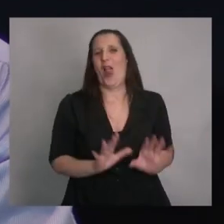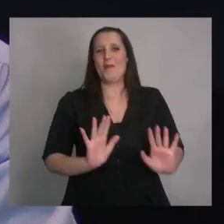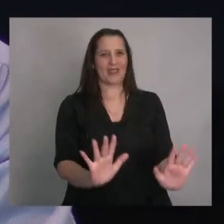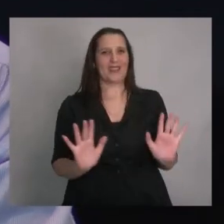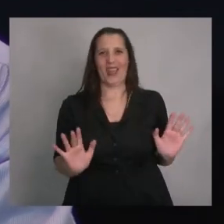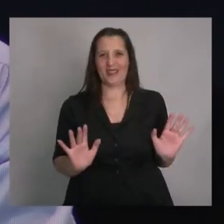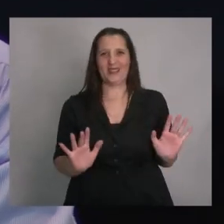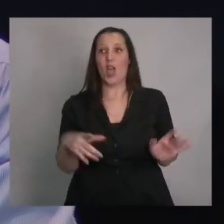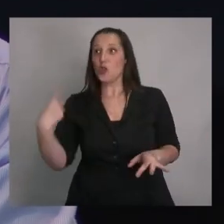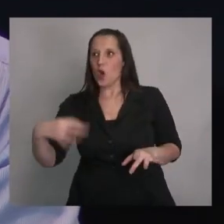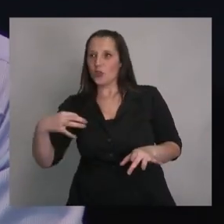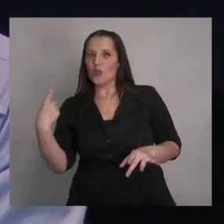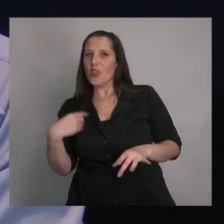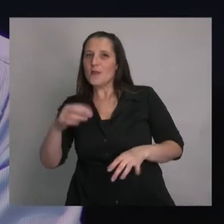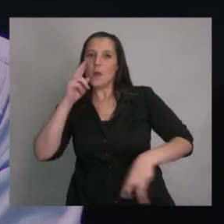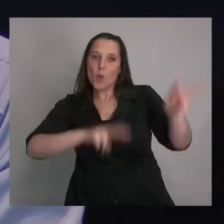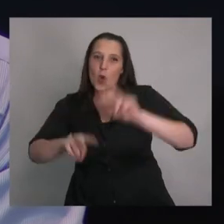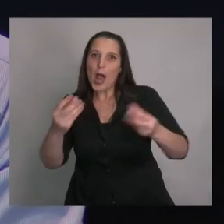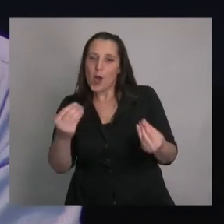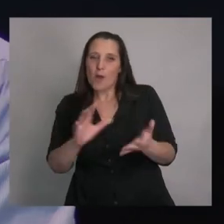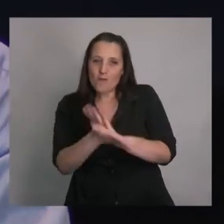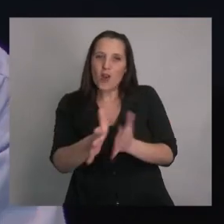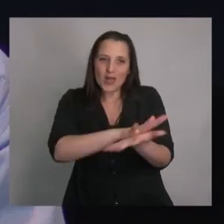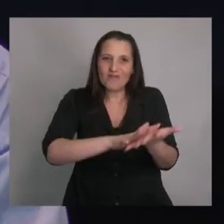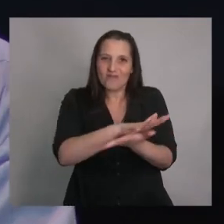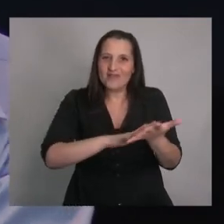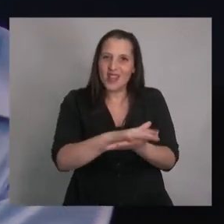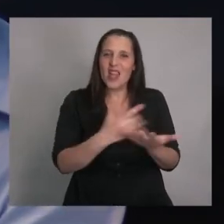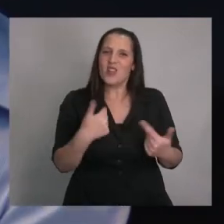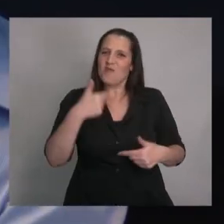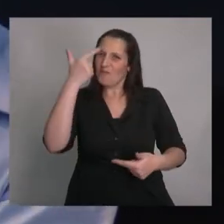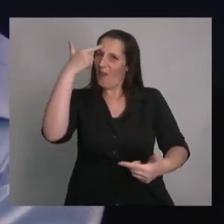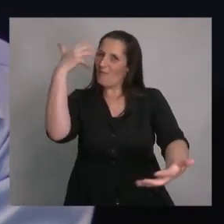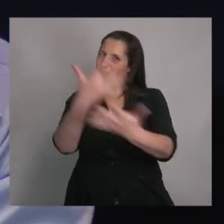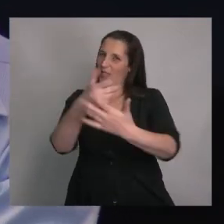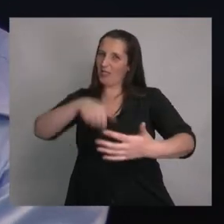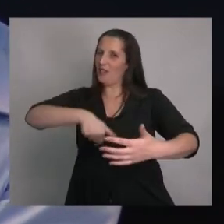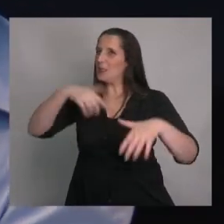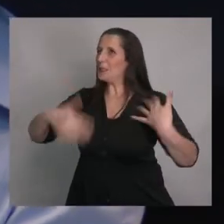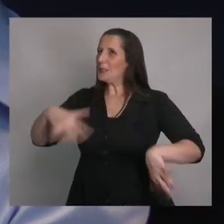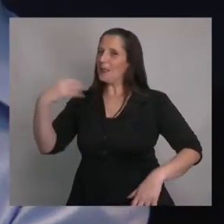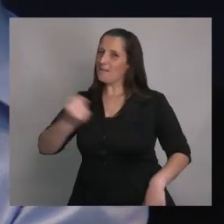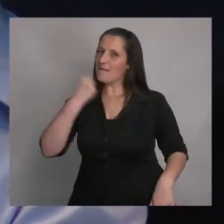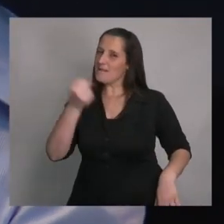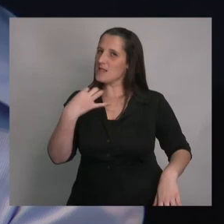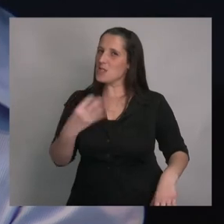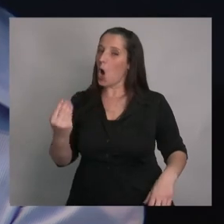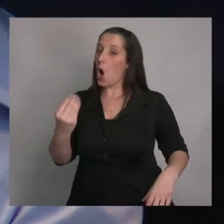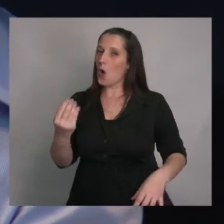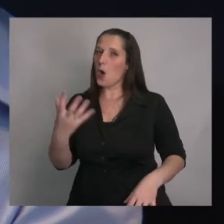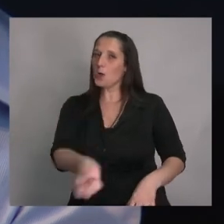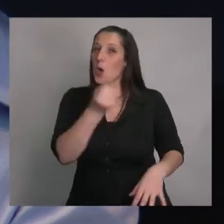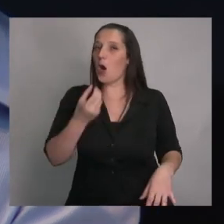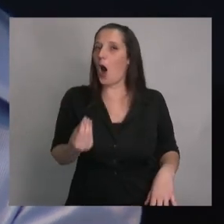caminos y creo que hoy estamos frente a estos desafíos no podemos quedarnos con